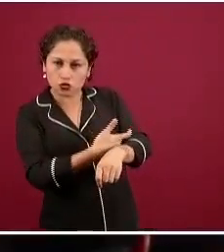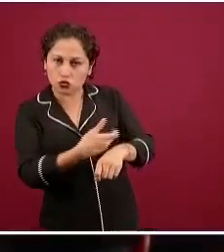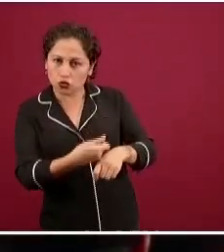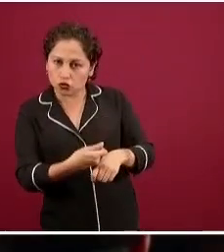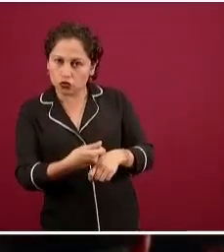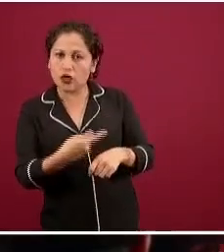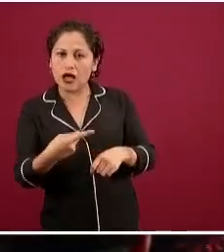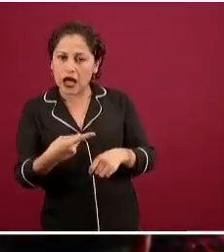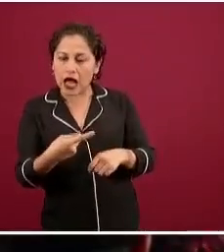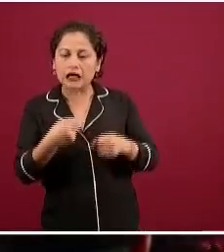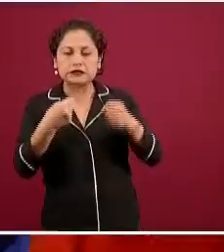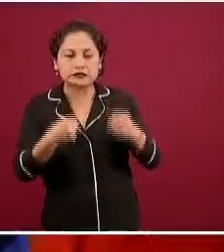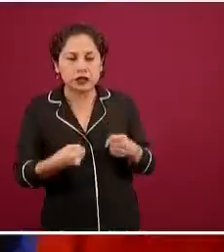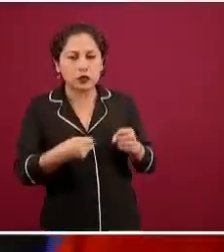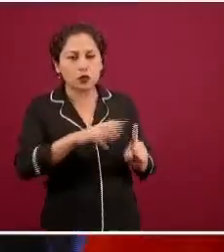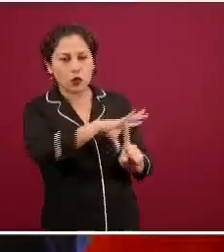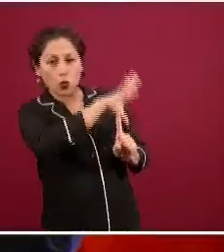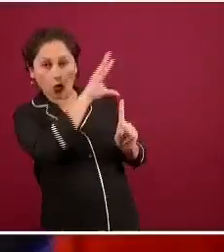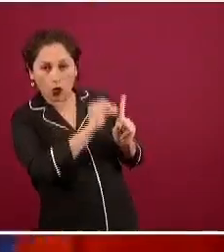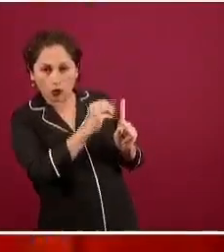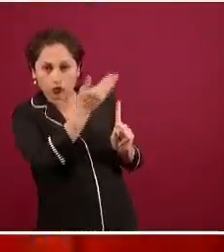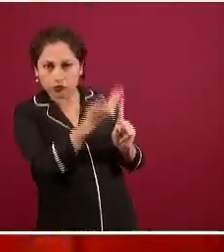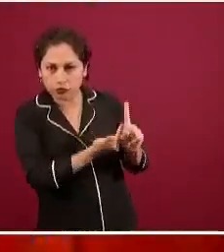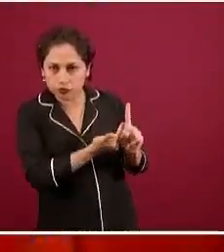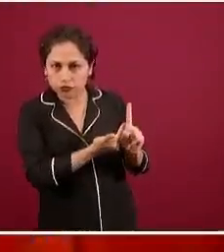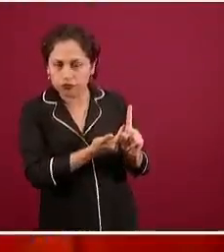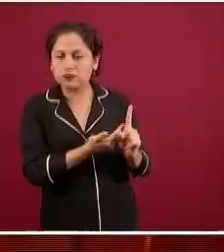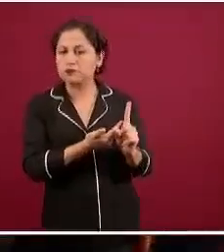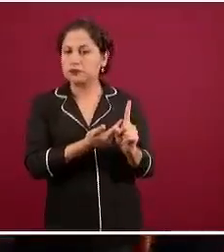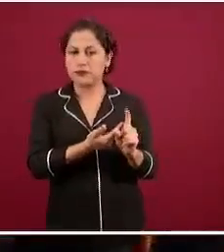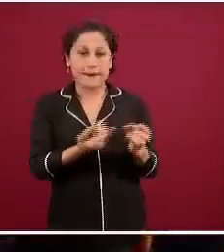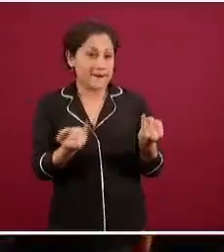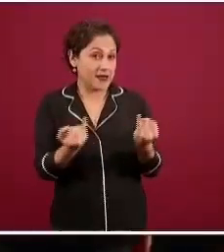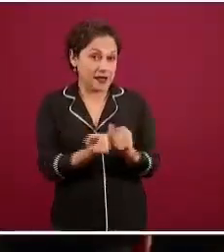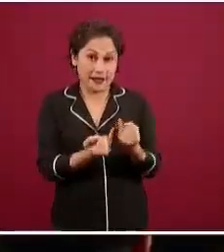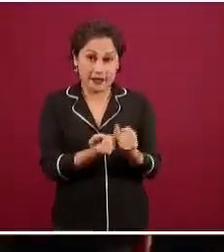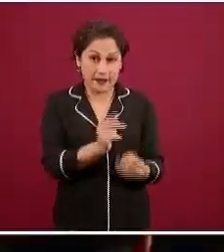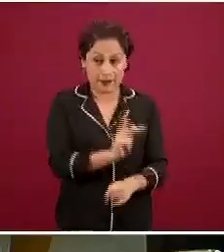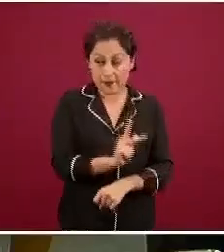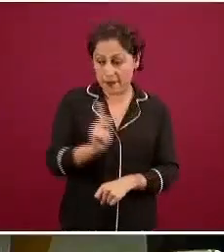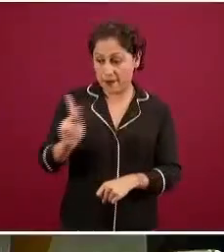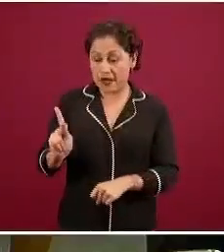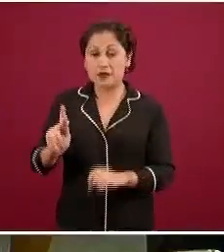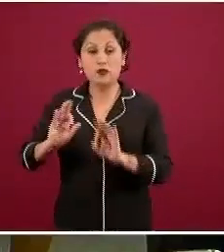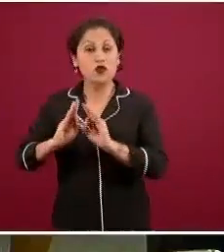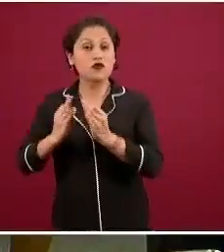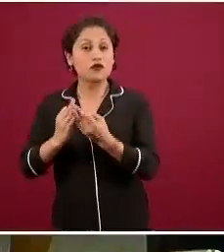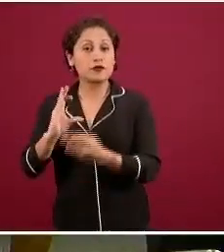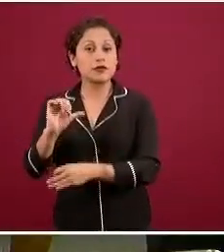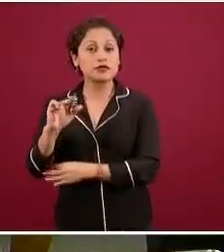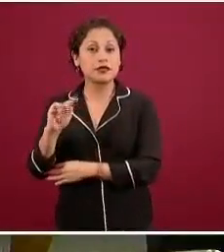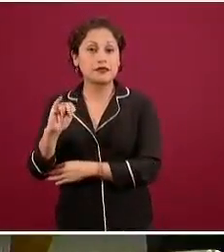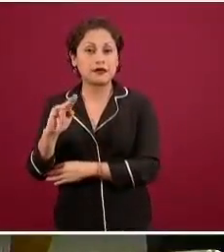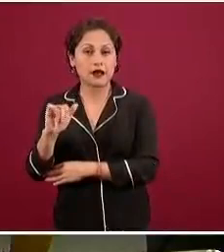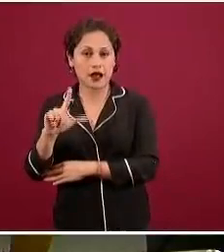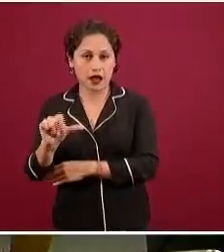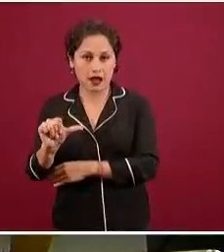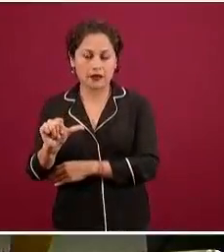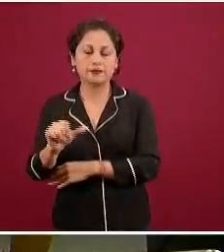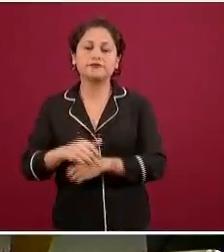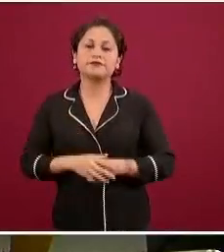manera directa. Mismo principio para la vigilancia centinela. Entonces, hoy queremos compartir con ustedes